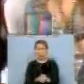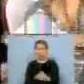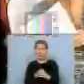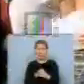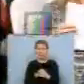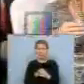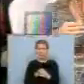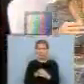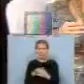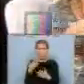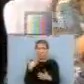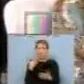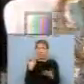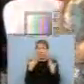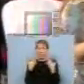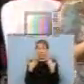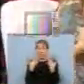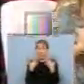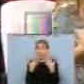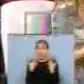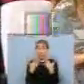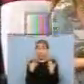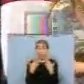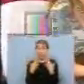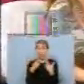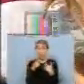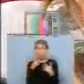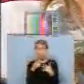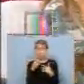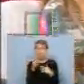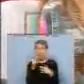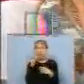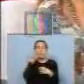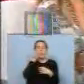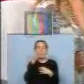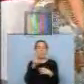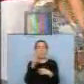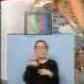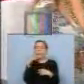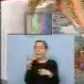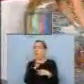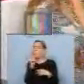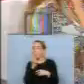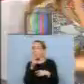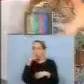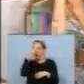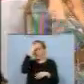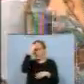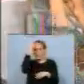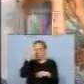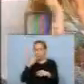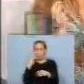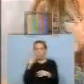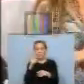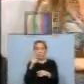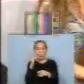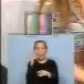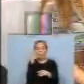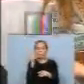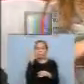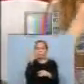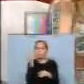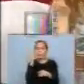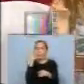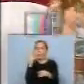no para eso. Me dio calor, ahí yo está. La beso a Chunchun en Shanghai, chicos. Ahí está, ¿qué cámara bueno. me va a tomar? Todas, están sí.